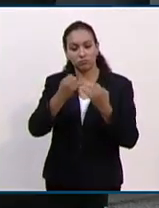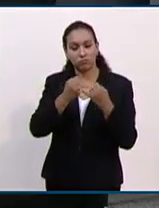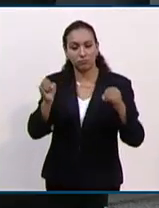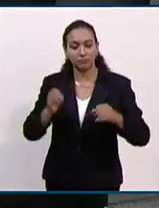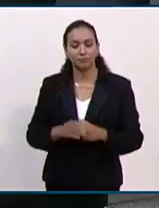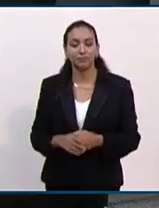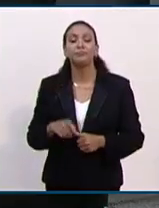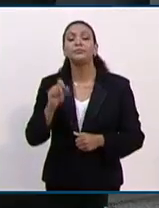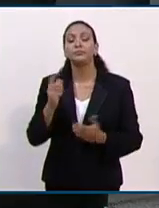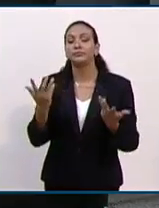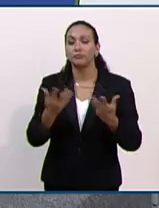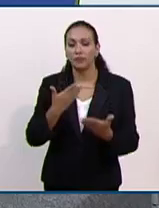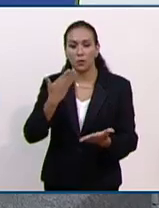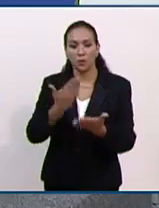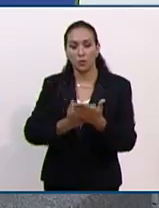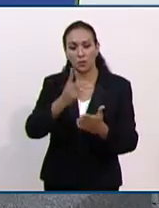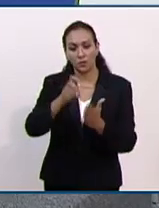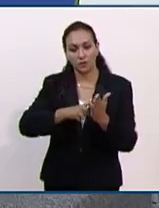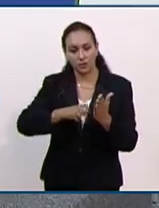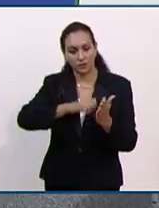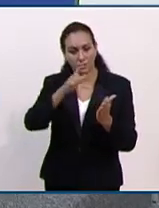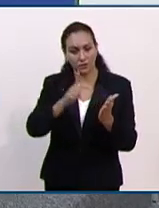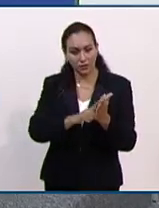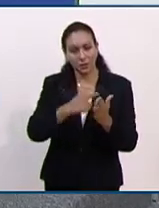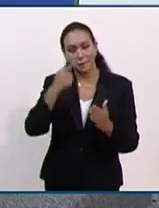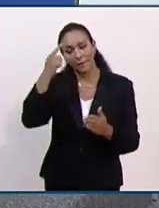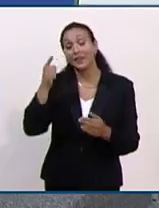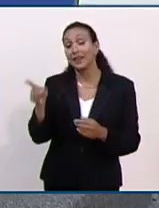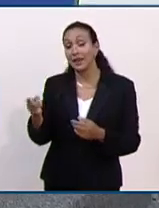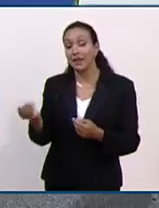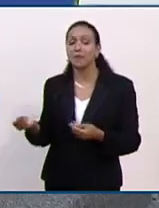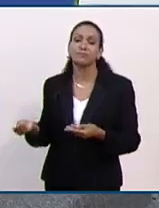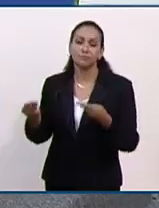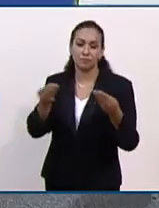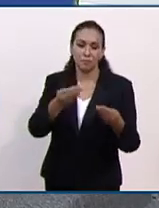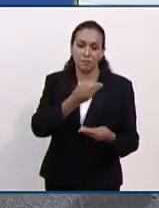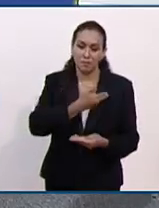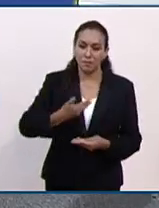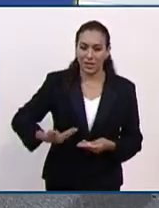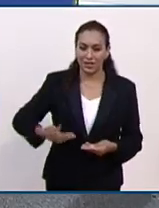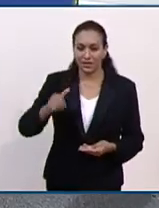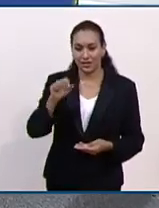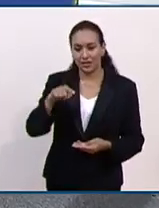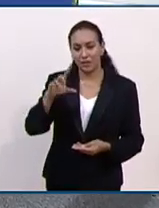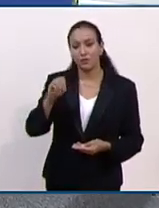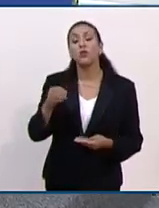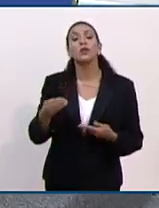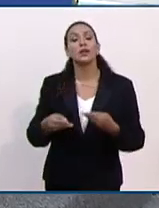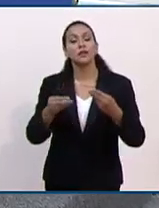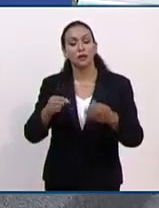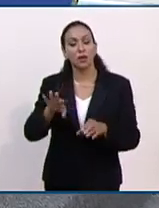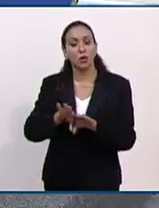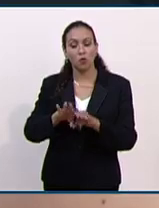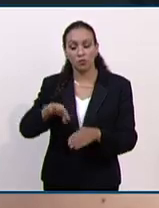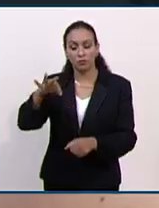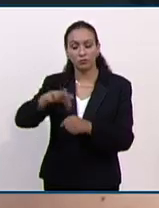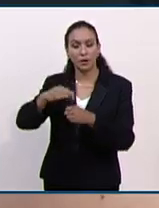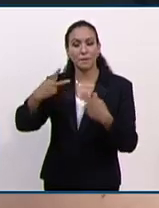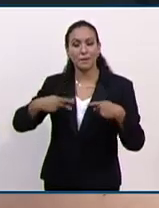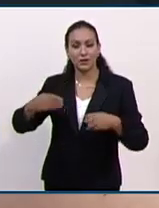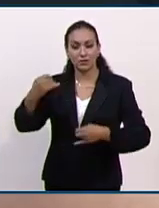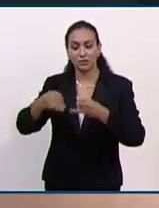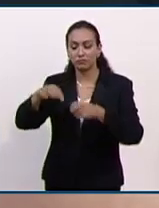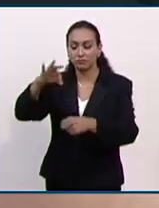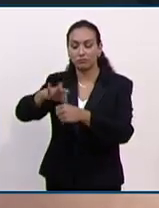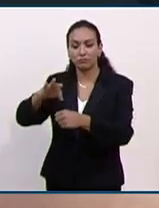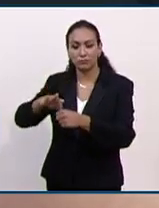se analizó la propuesta de reforma judicial del presidente López Obrador, que prevé la elección de las personas juzgadoras a través del voto popular